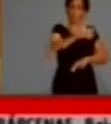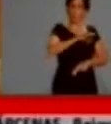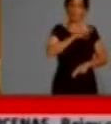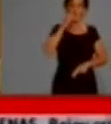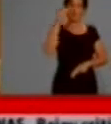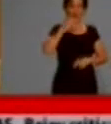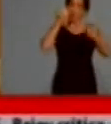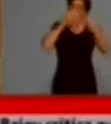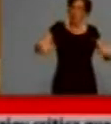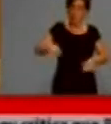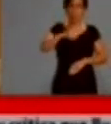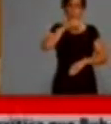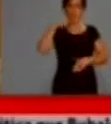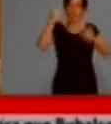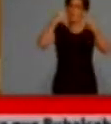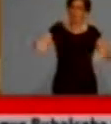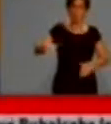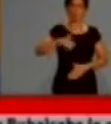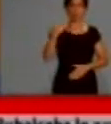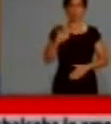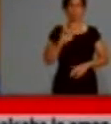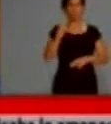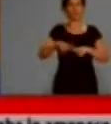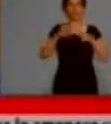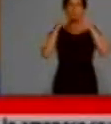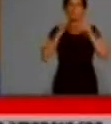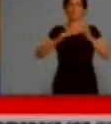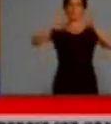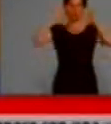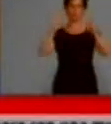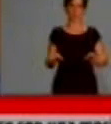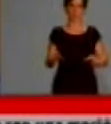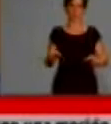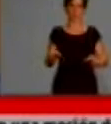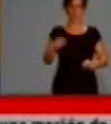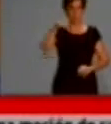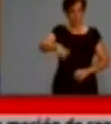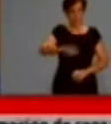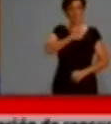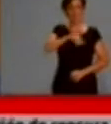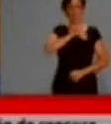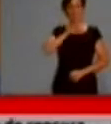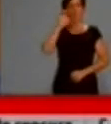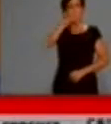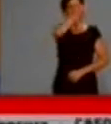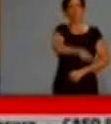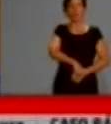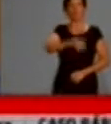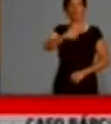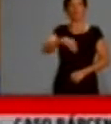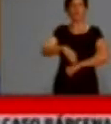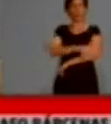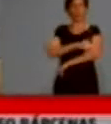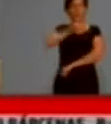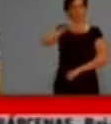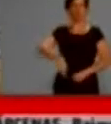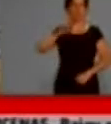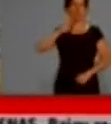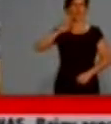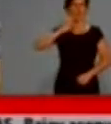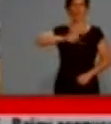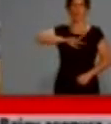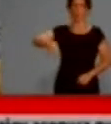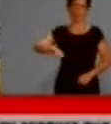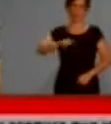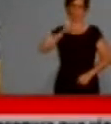y por mucho que moleste, pero políticamente es así. Este país no se merece tener a un corrupto de presidente del Gobierno. El único camino